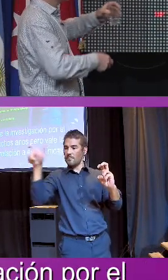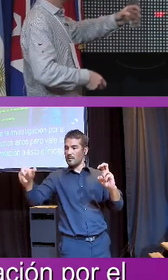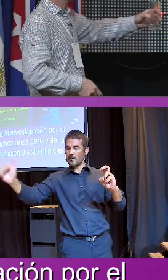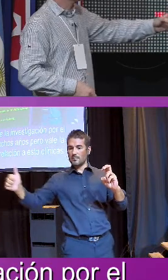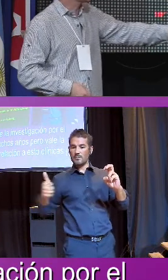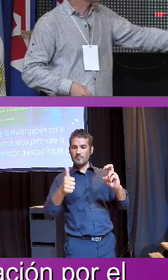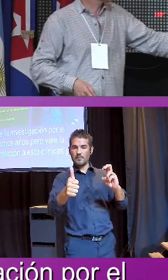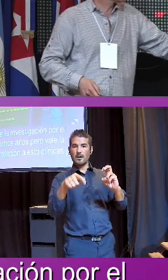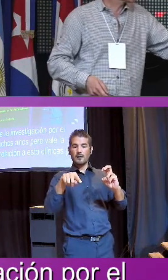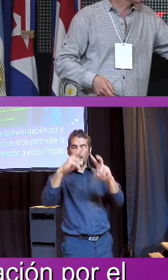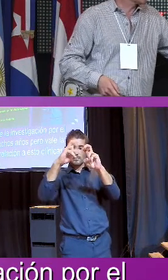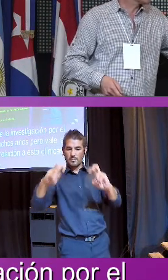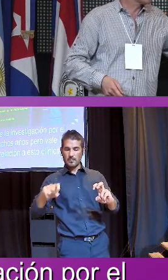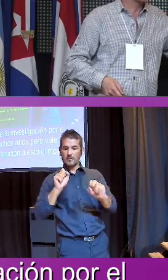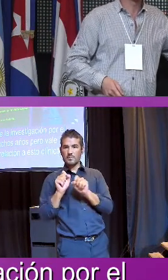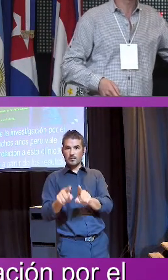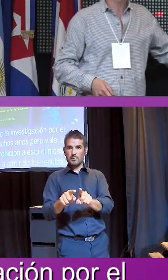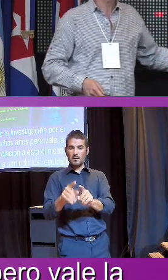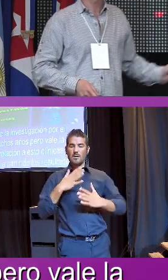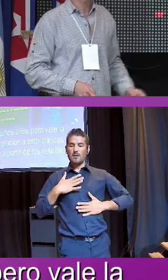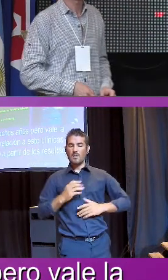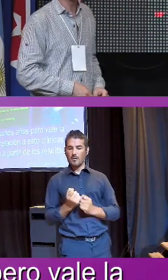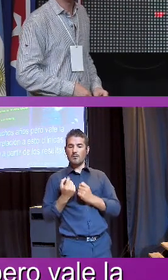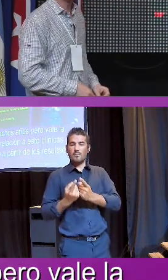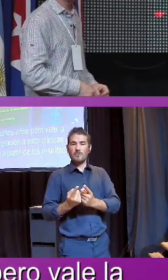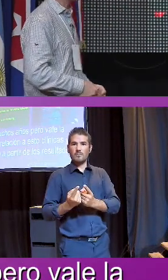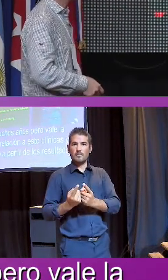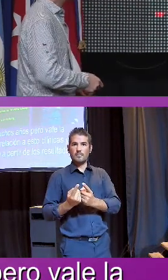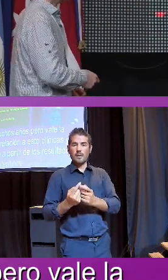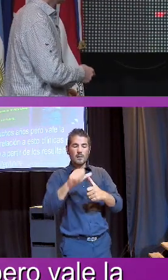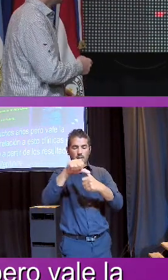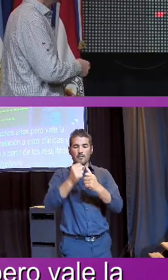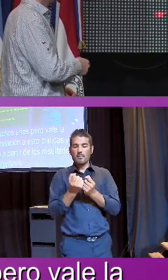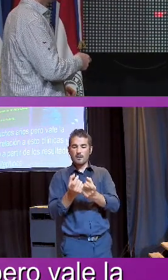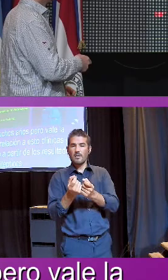A partir de todo esto, a partir de los resultados positivos en algunos síndromes epilépticos,